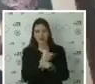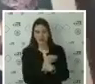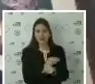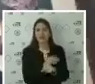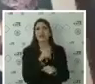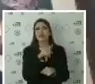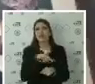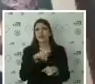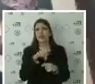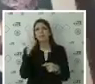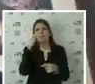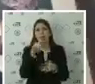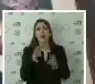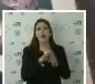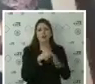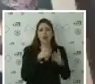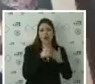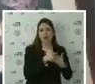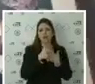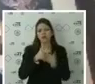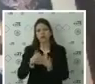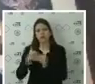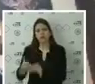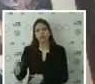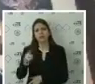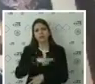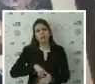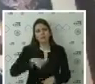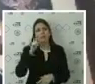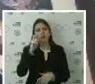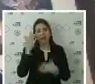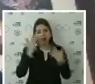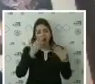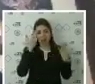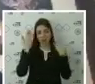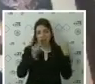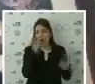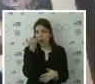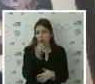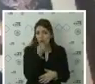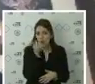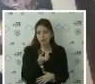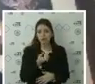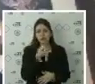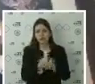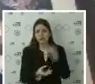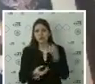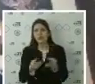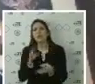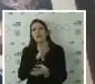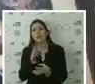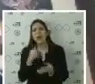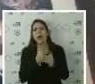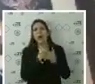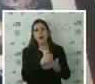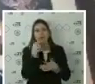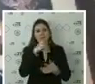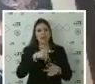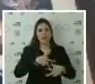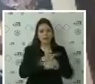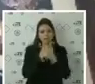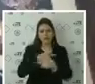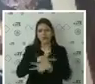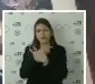anterior, ayudar y aportar a que los estudiantes tengan al menos con qué conectarse hacia las reuniones